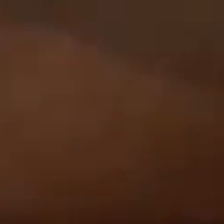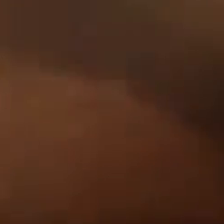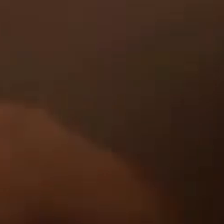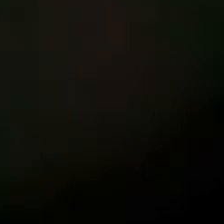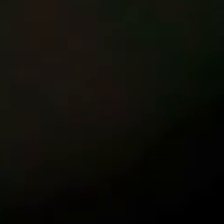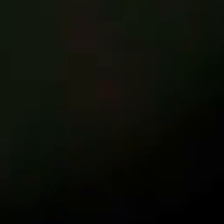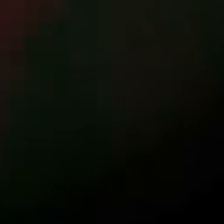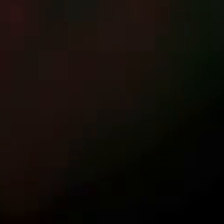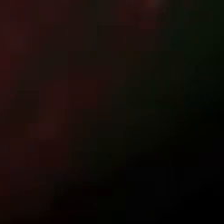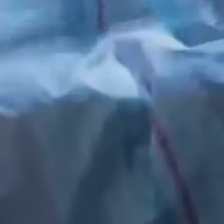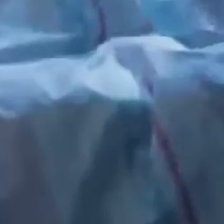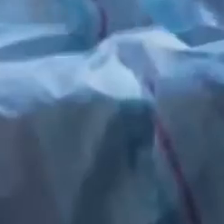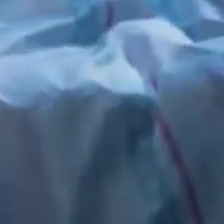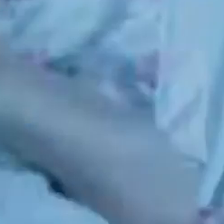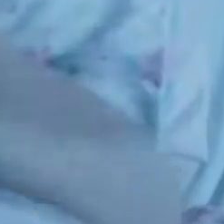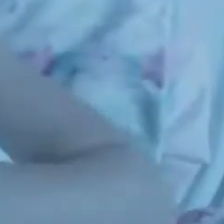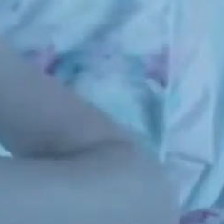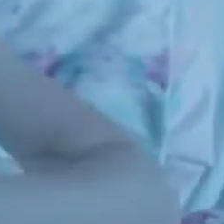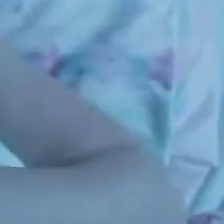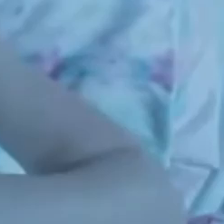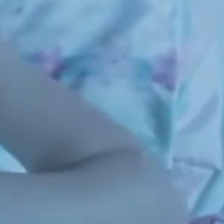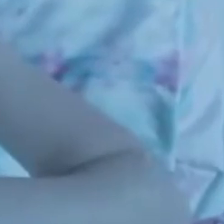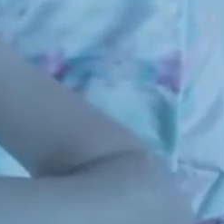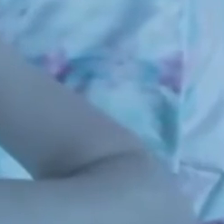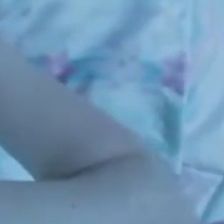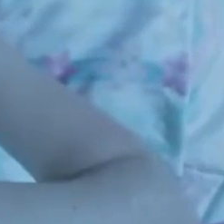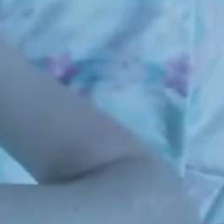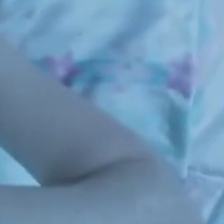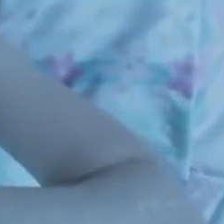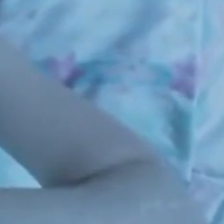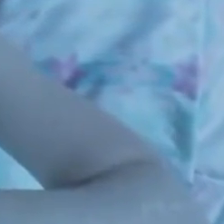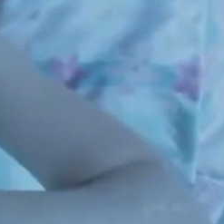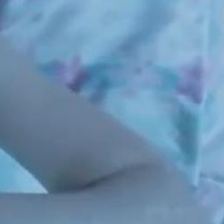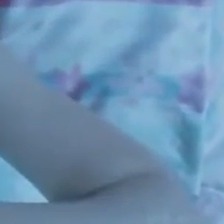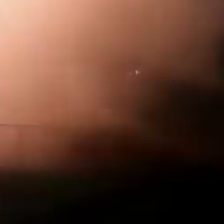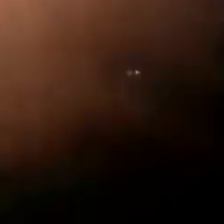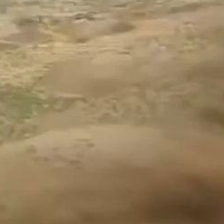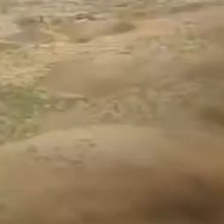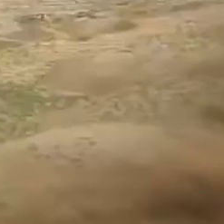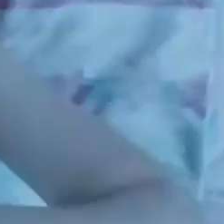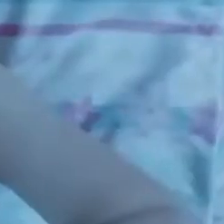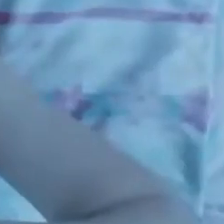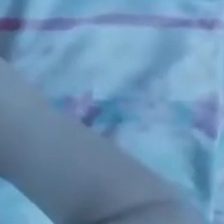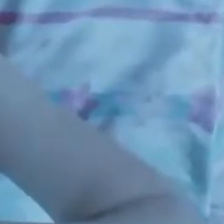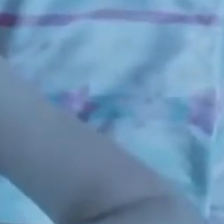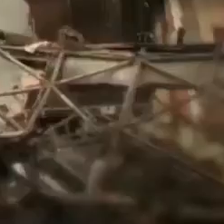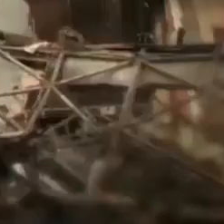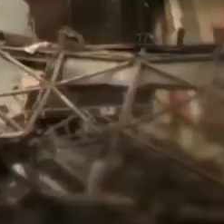Thank you.